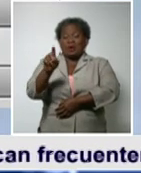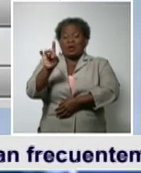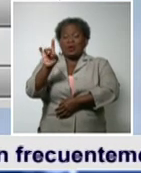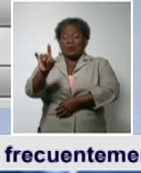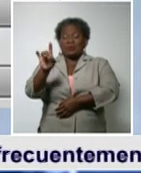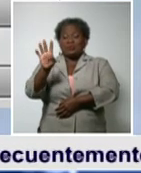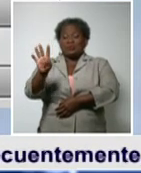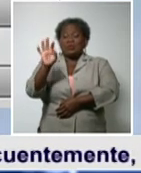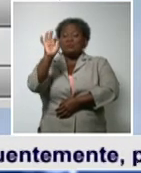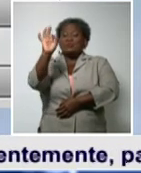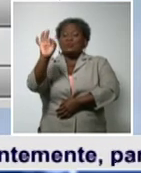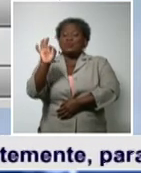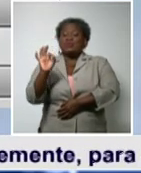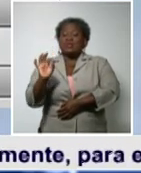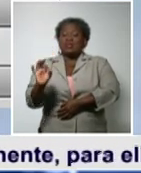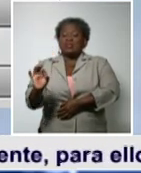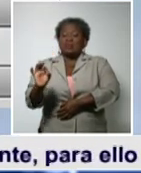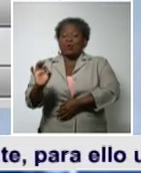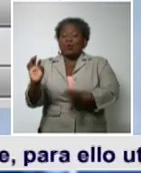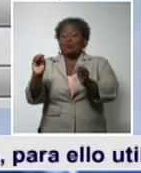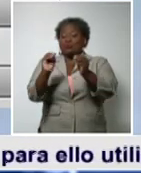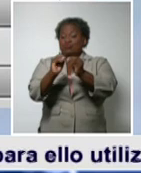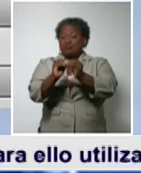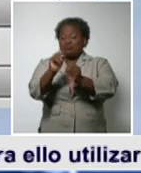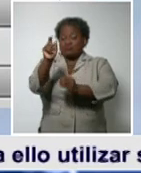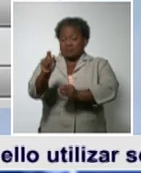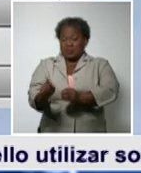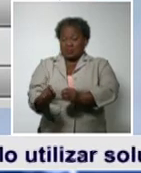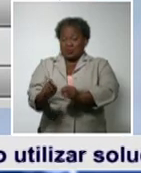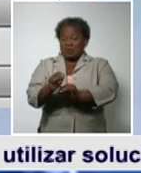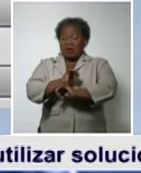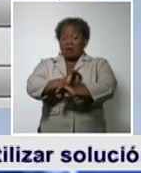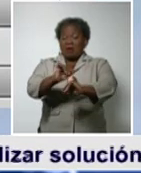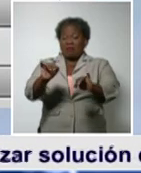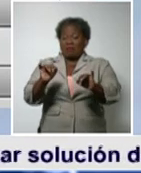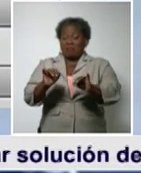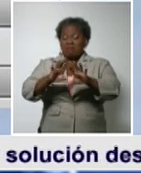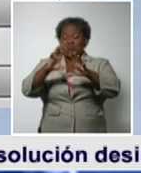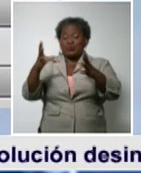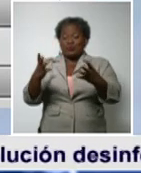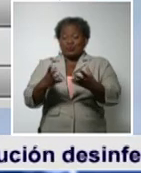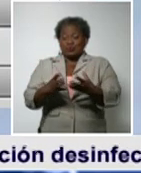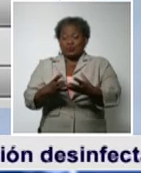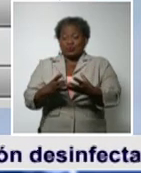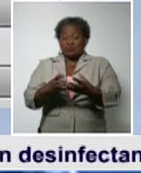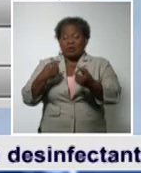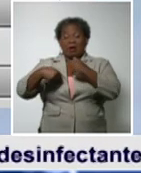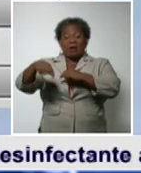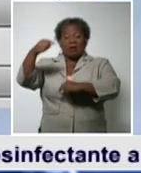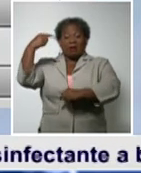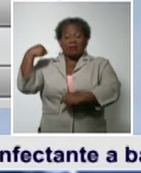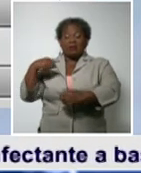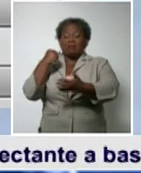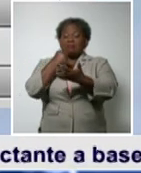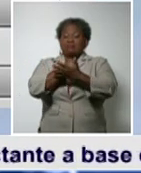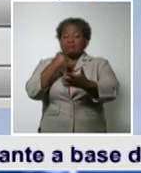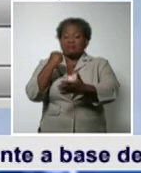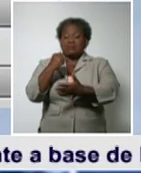44,94% del total de casos reportados en el mundo, ayer confirmó